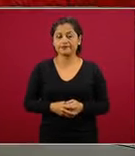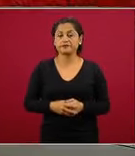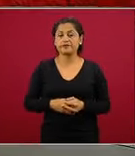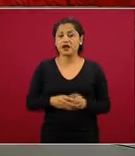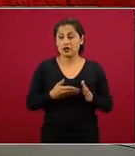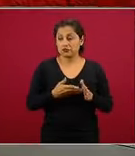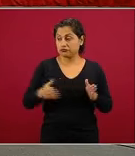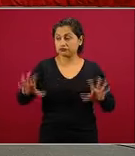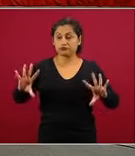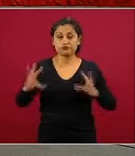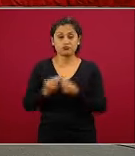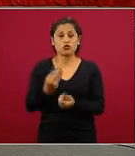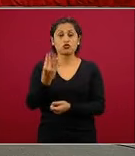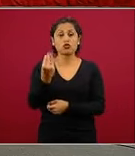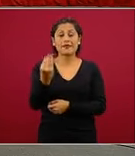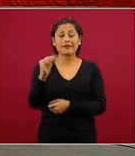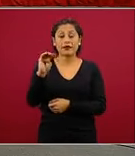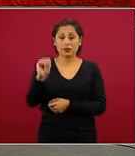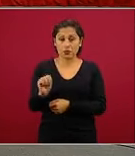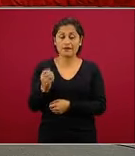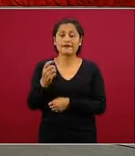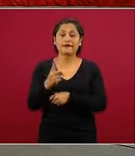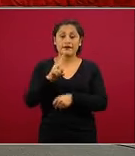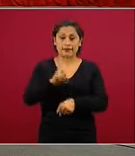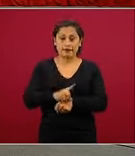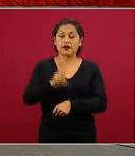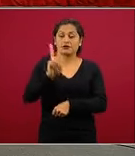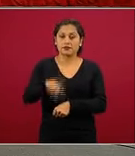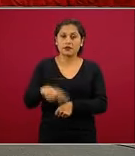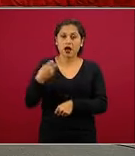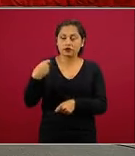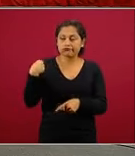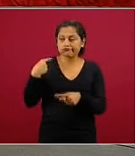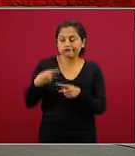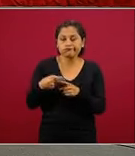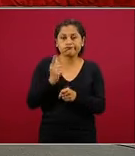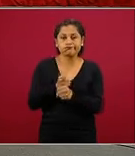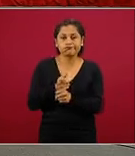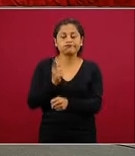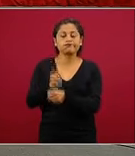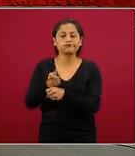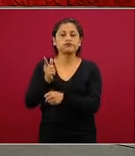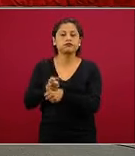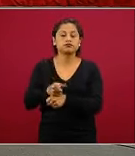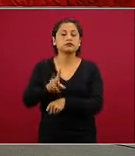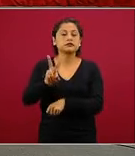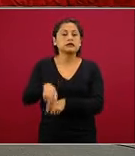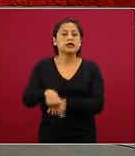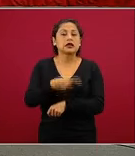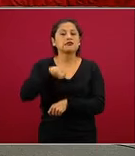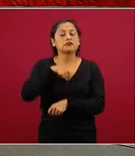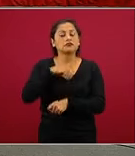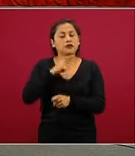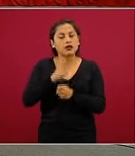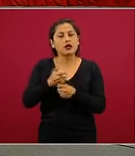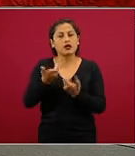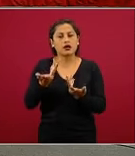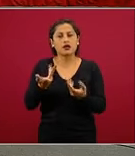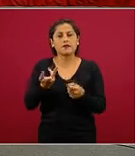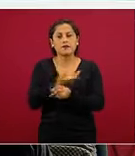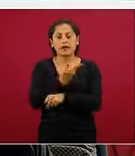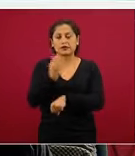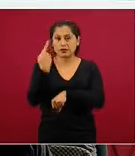días ha sido una experiencia muy reveladora, muy útil para identificar los riesgos que en todo momento